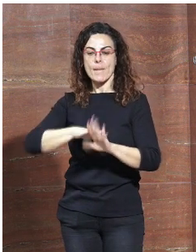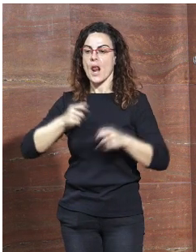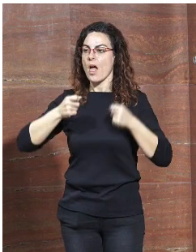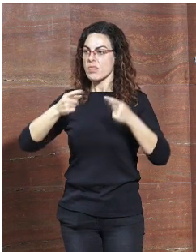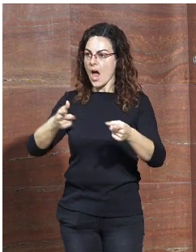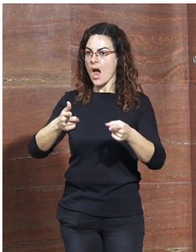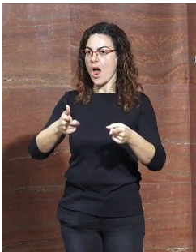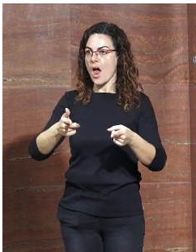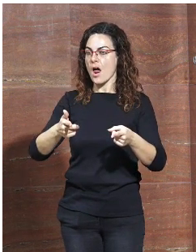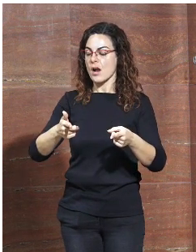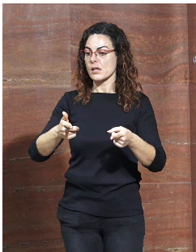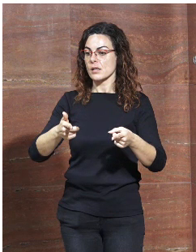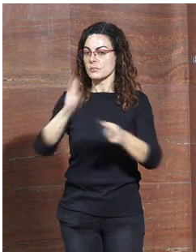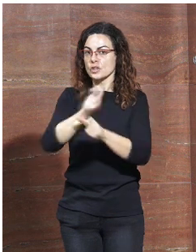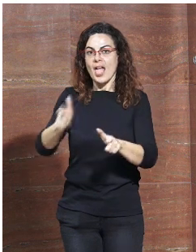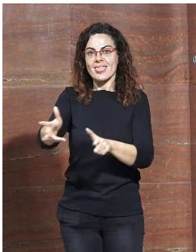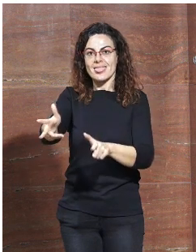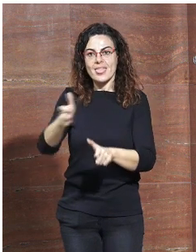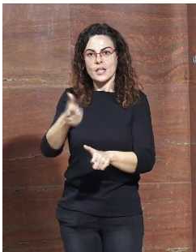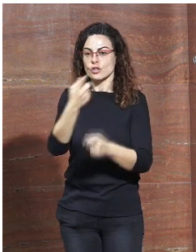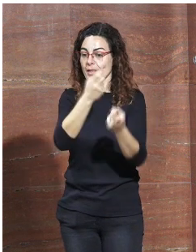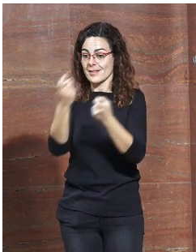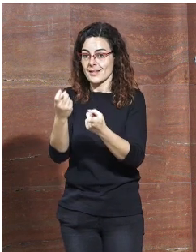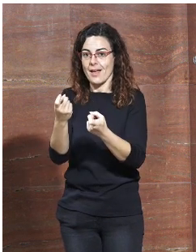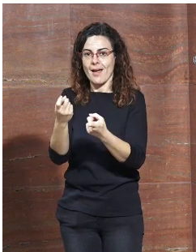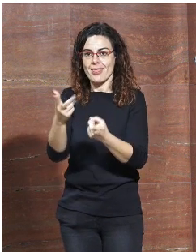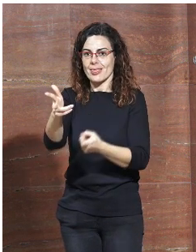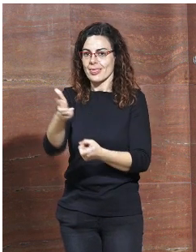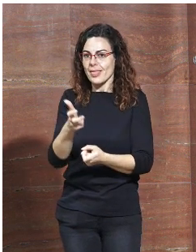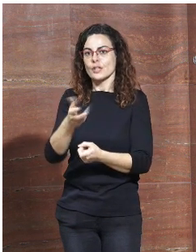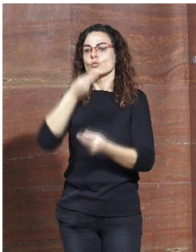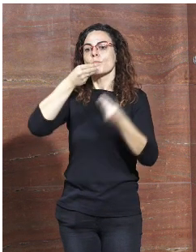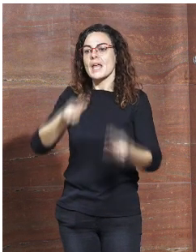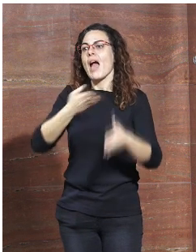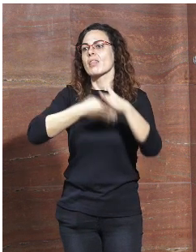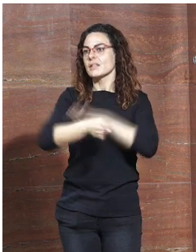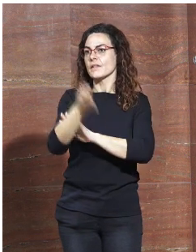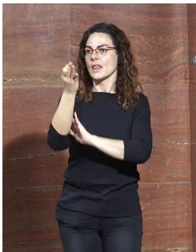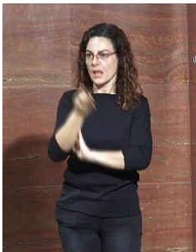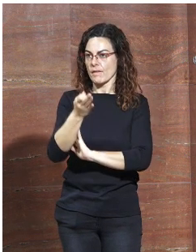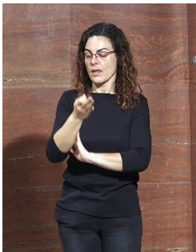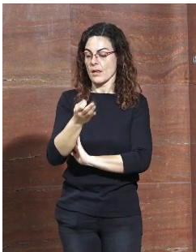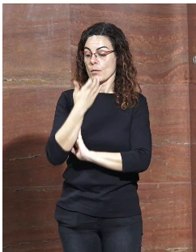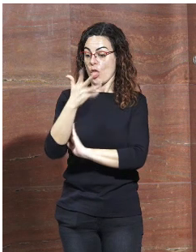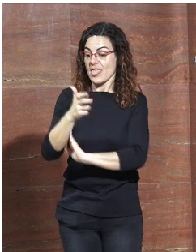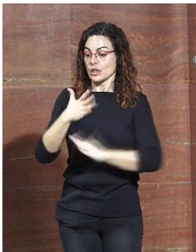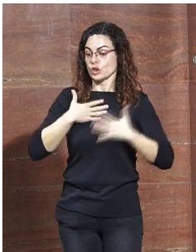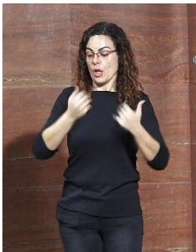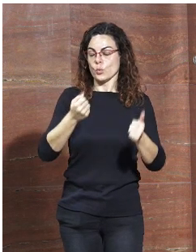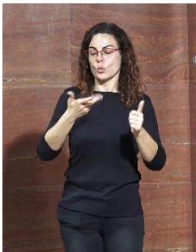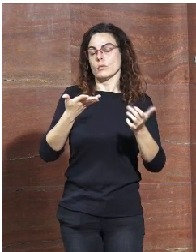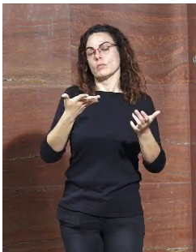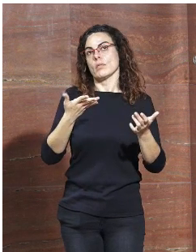ese derecho que ese bien sea accesible. Por ejemplo, el derecho a la salud